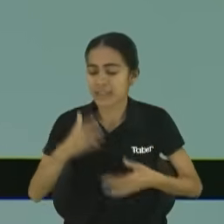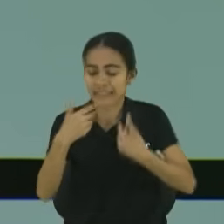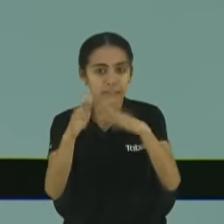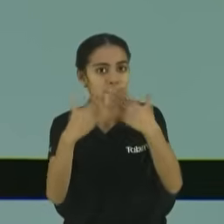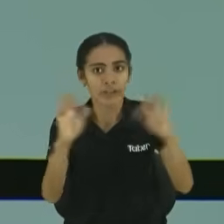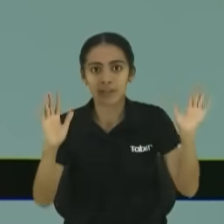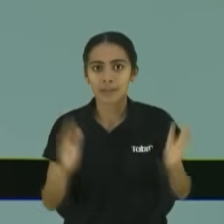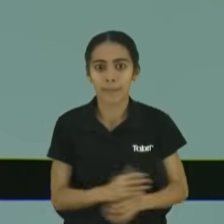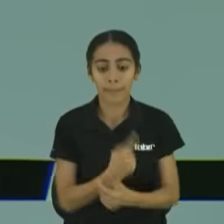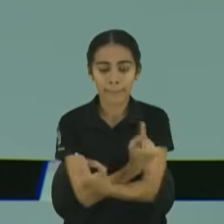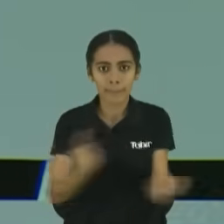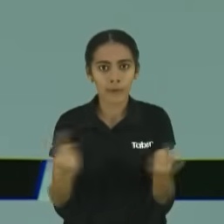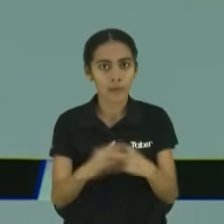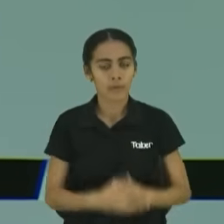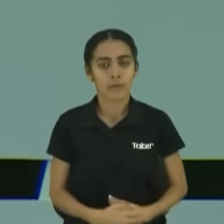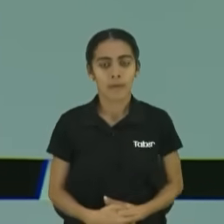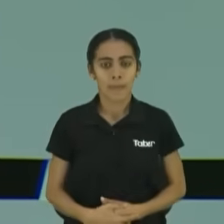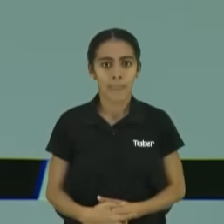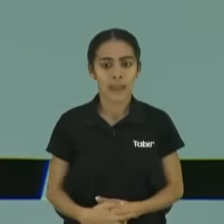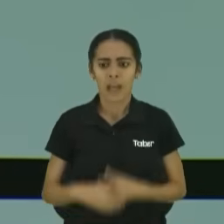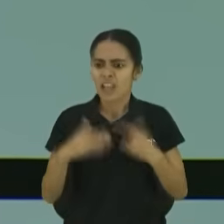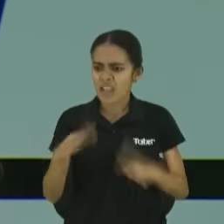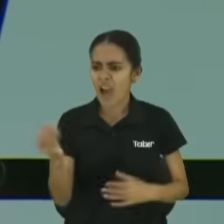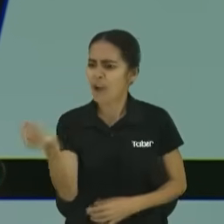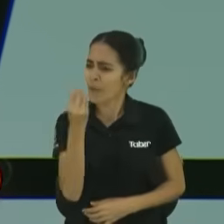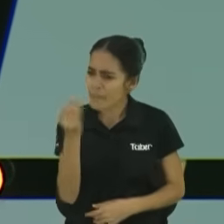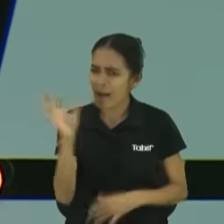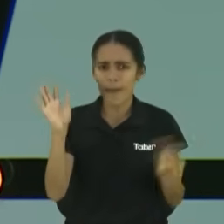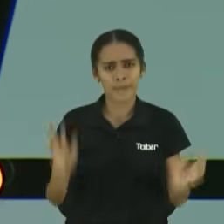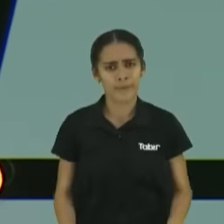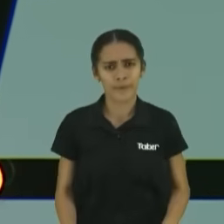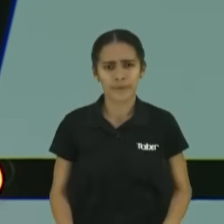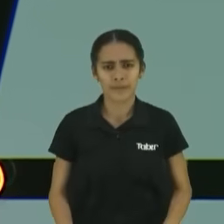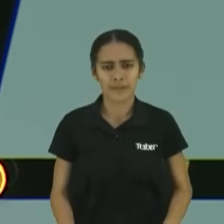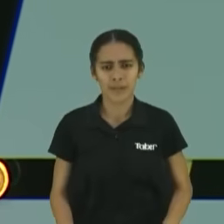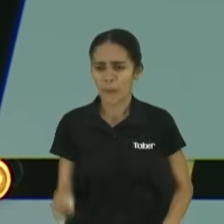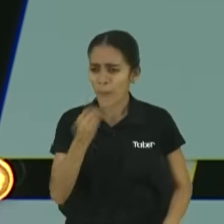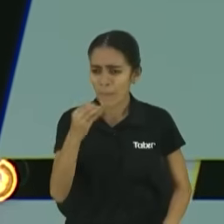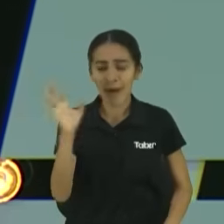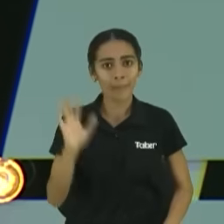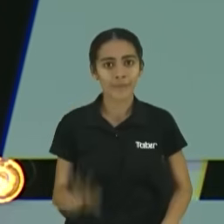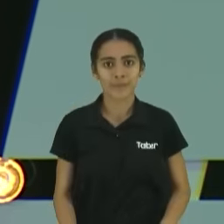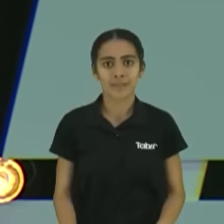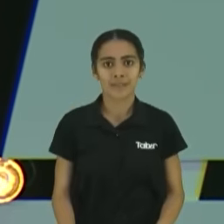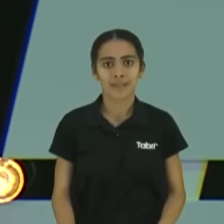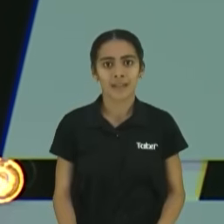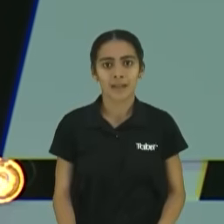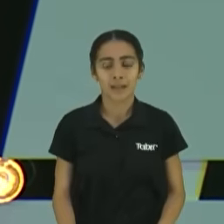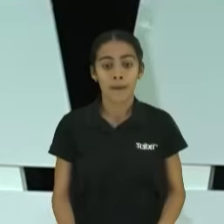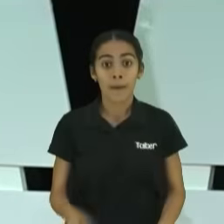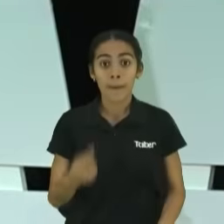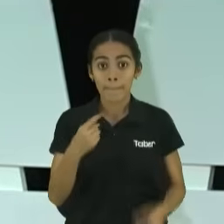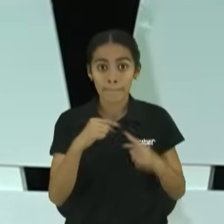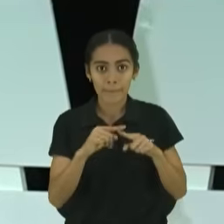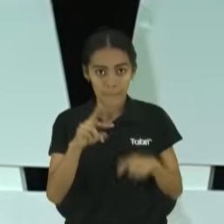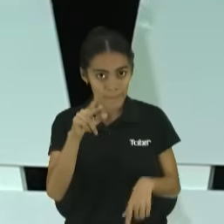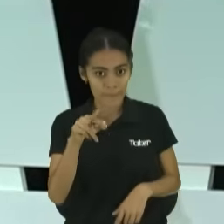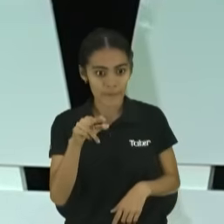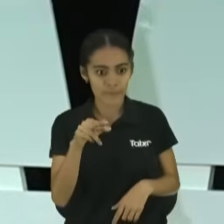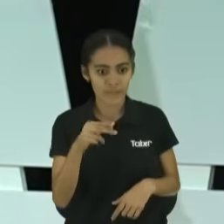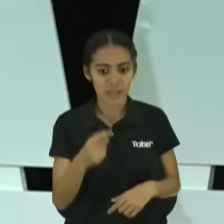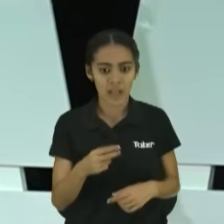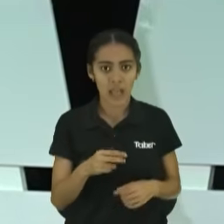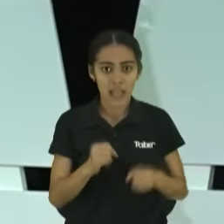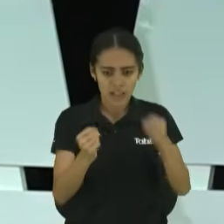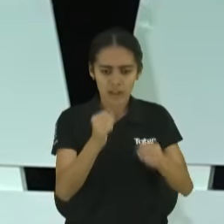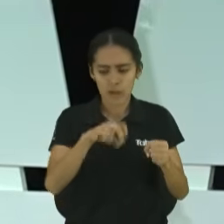por el amor de Dios. ¿Querés ser evangelista? Anda, pero comamos. ¿Y sabe qué hace él? Se baja del carro, ve a